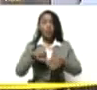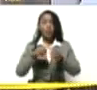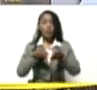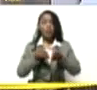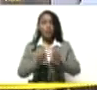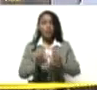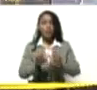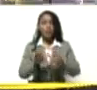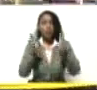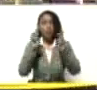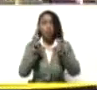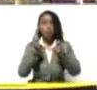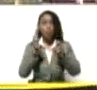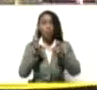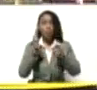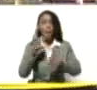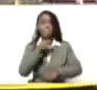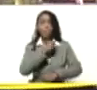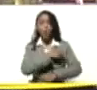Padre Numa.